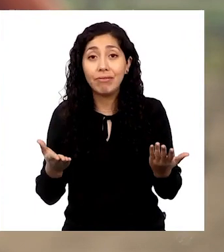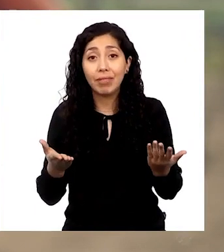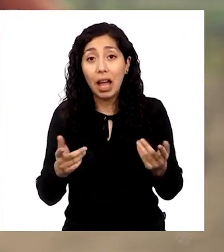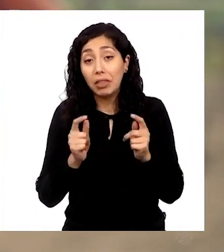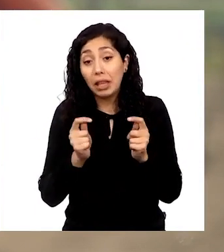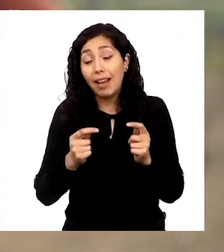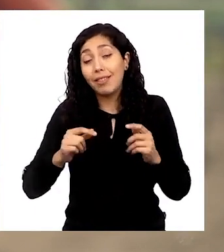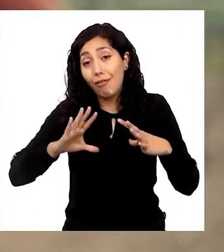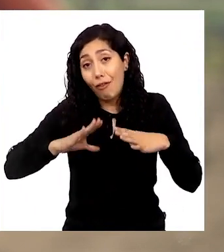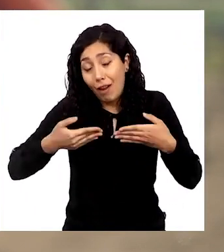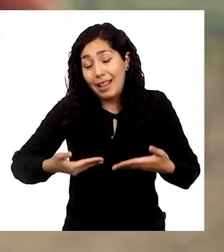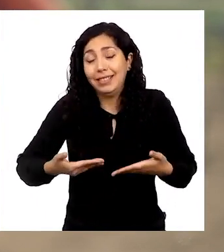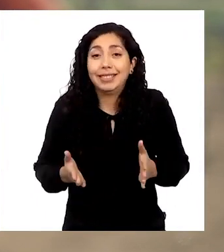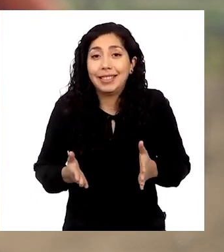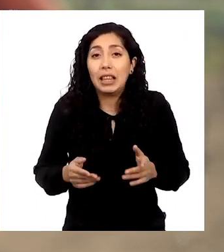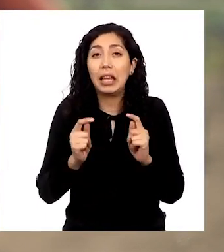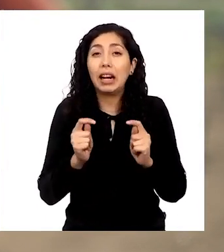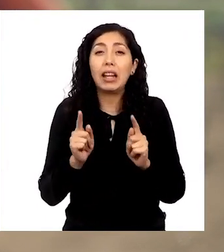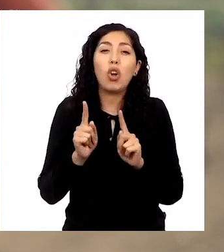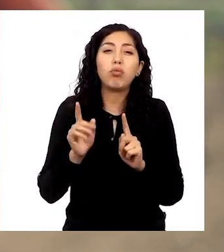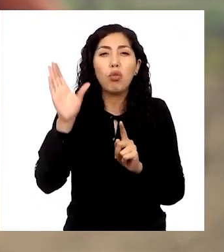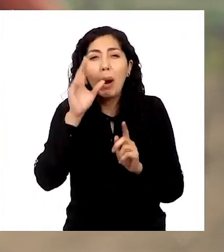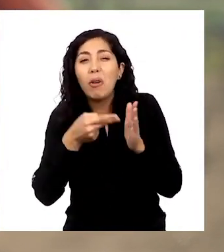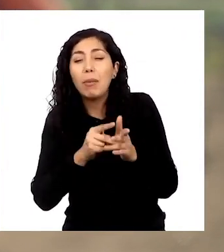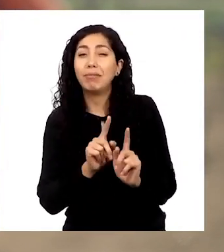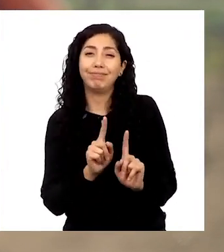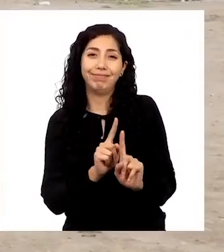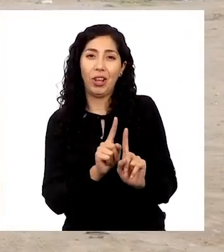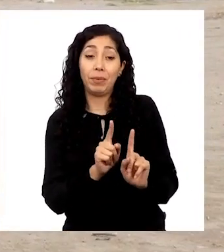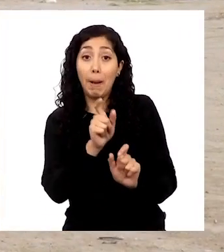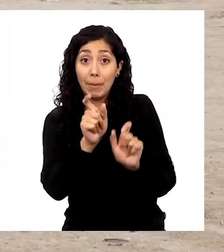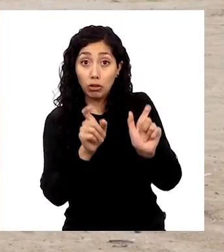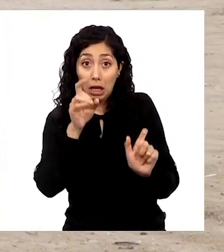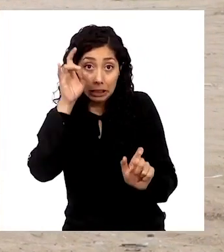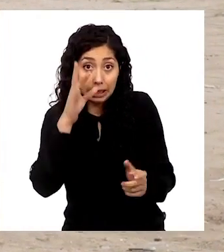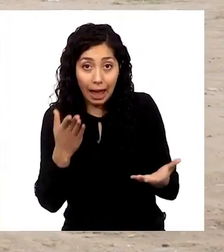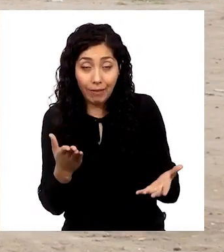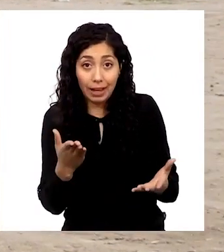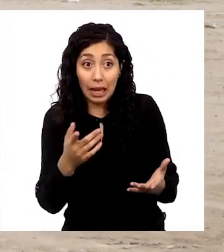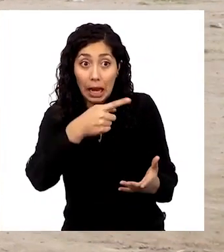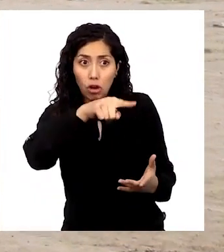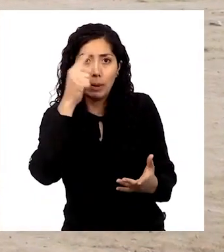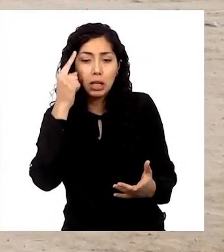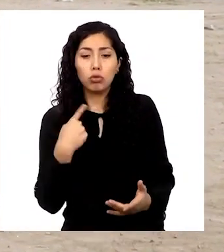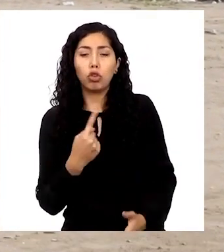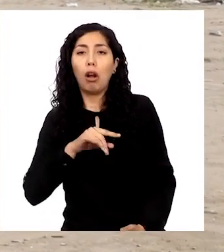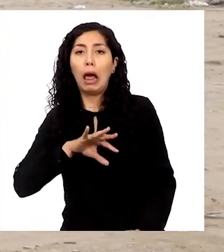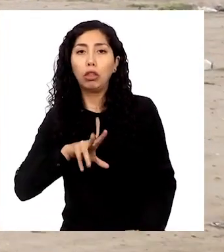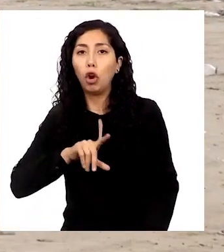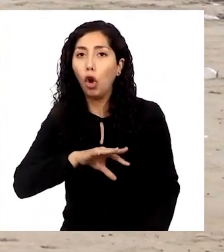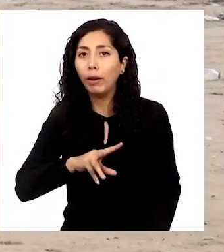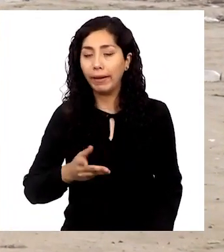ser como feliz. Intentar hacer feliz y no tratar de buscar tanto problema. La gente ya sabe que según ellos somos